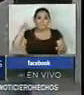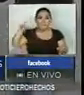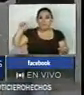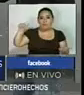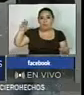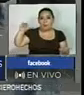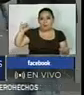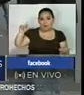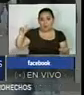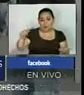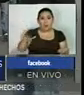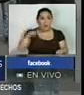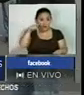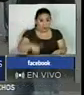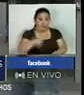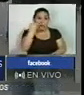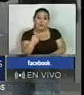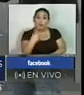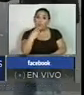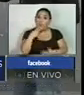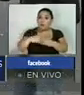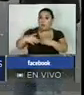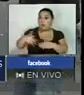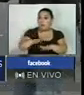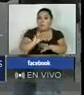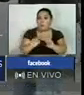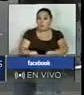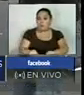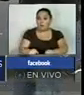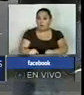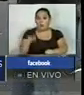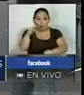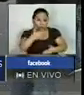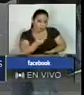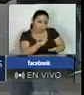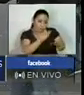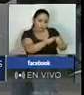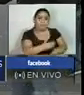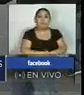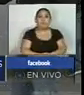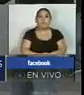viernes porque como ya no se puede salir más, hoy hemos logrado salir y hoy se lo vamos a llevar.